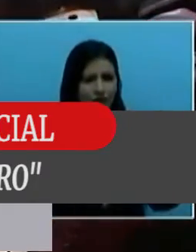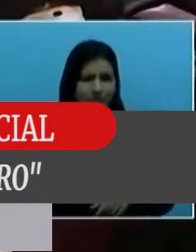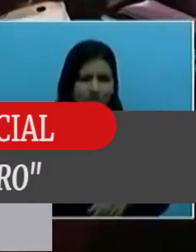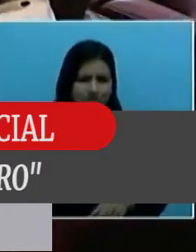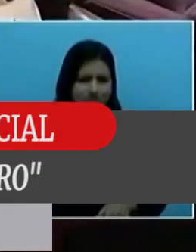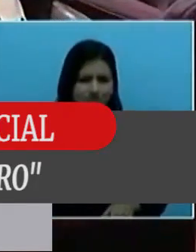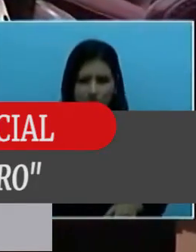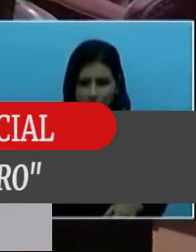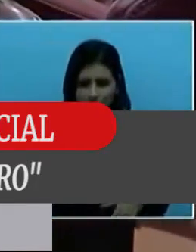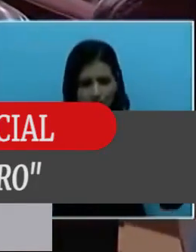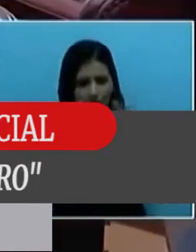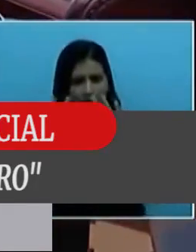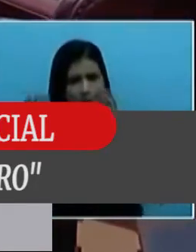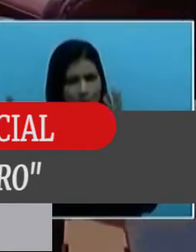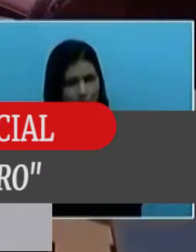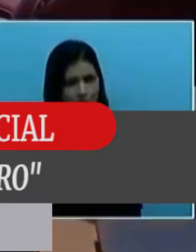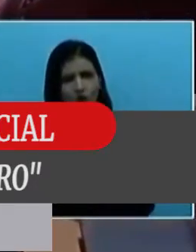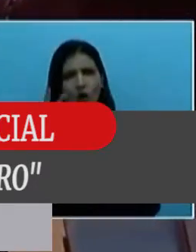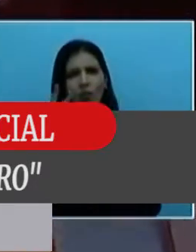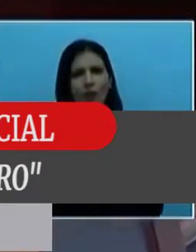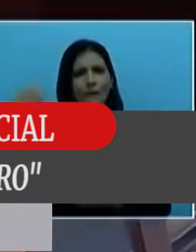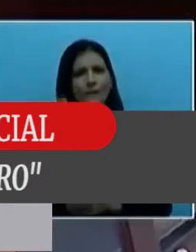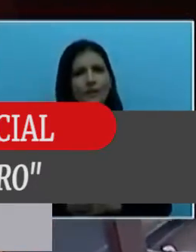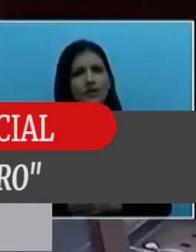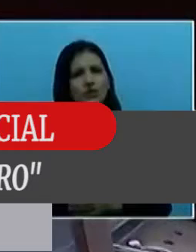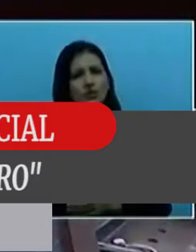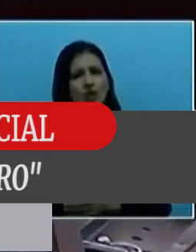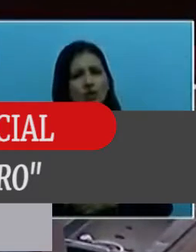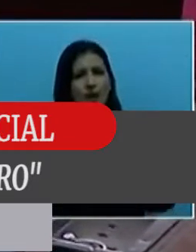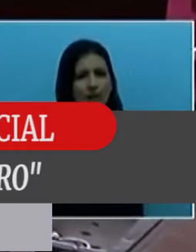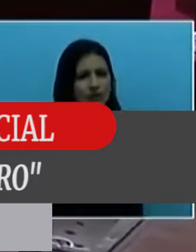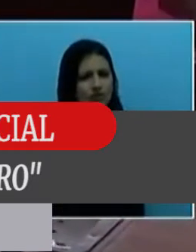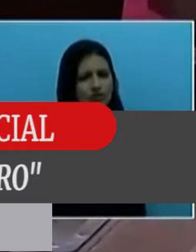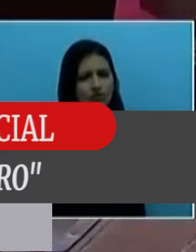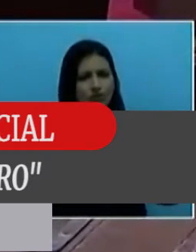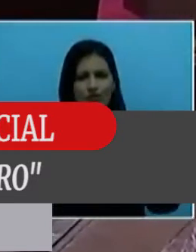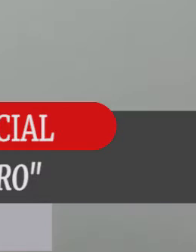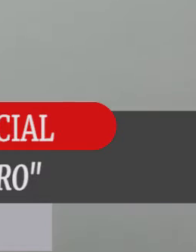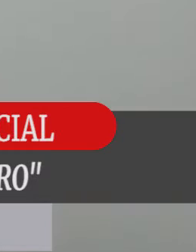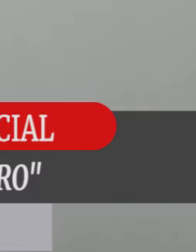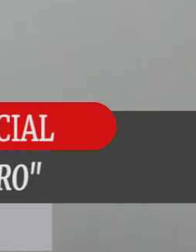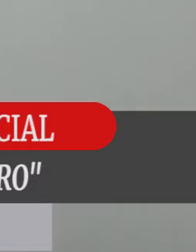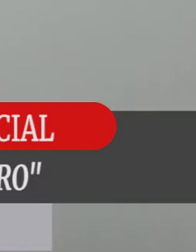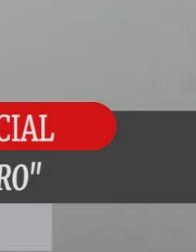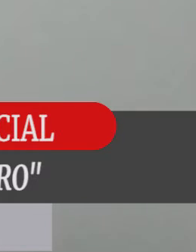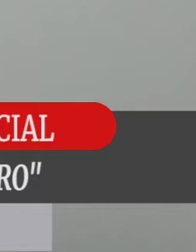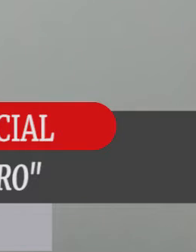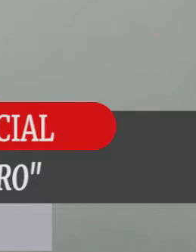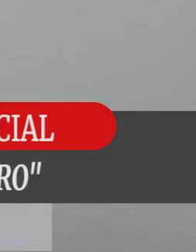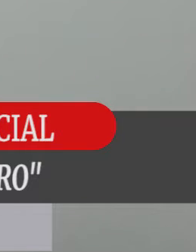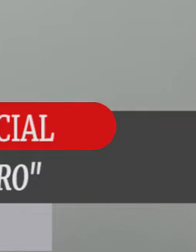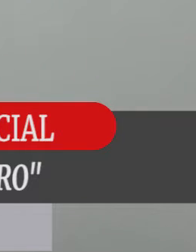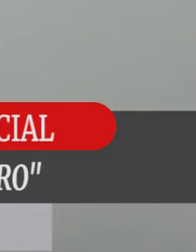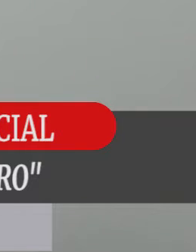medidas restrictivas, sobre todo para la zona, para toda la provincia, pero digo también fundamentalmente para Rosario y San